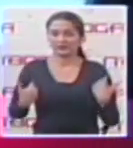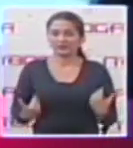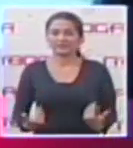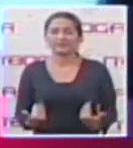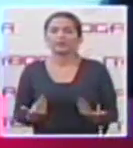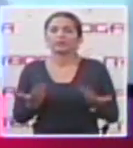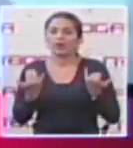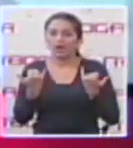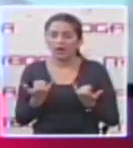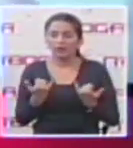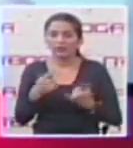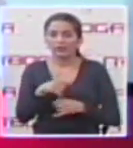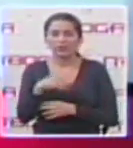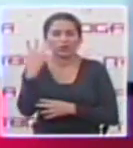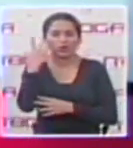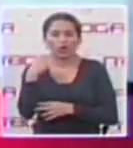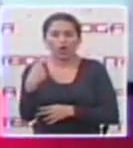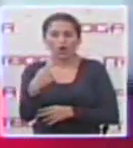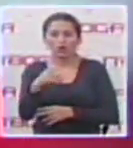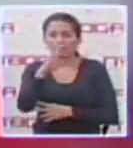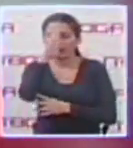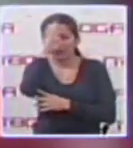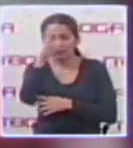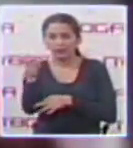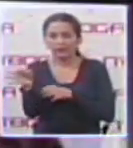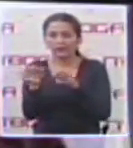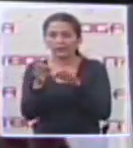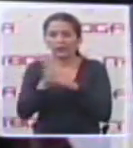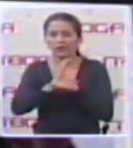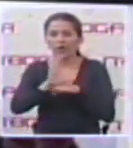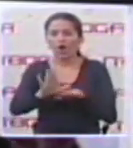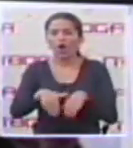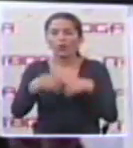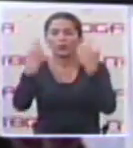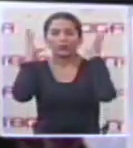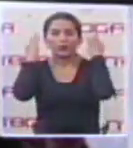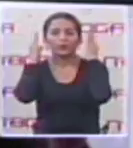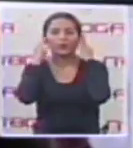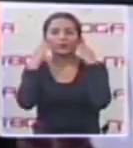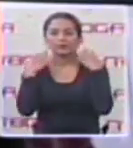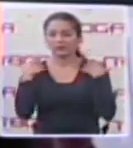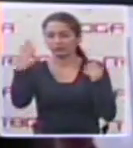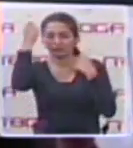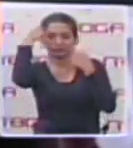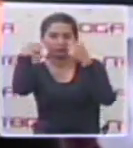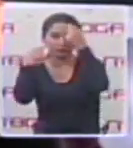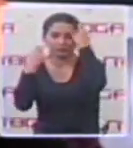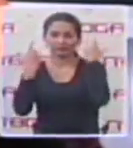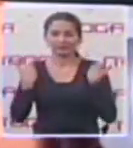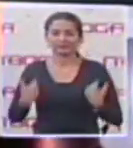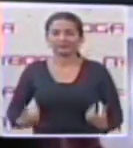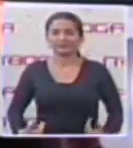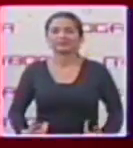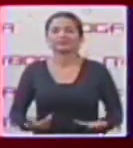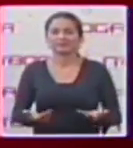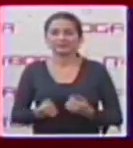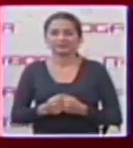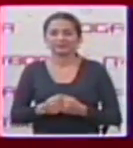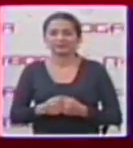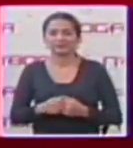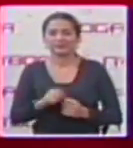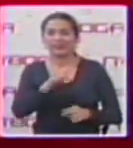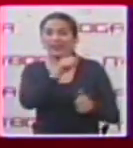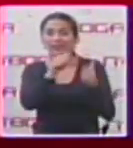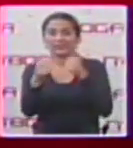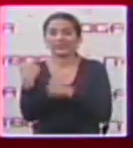compartirá consejos de maquillaje, peinado y vestuario. Para poder compartir esos secretitos, esos truquitos